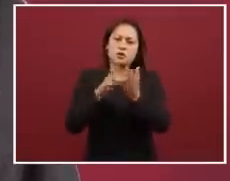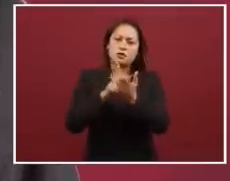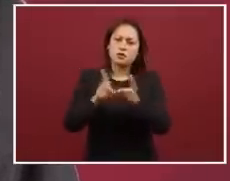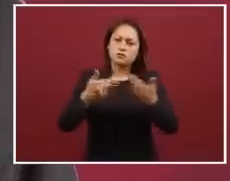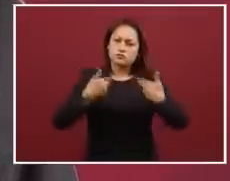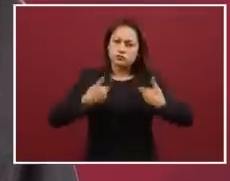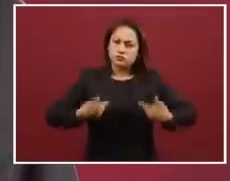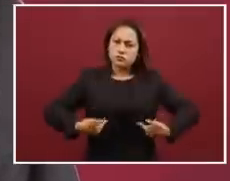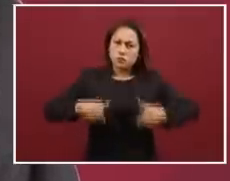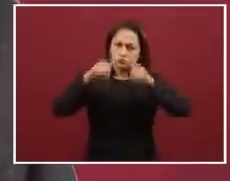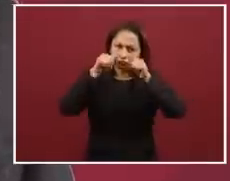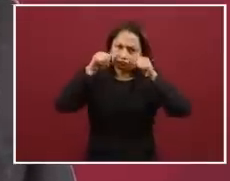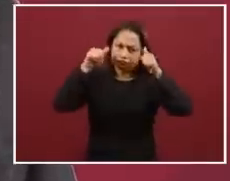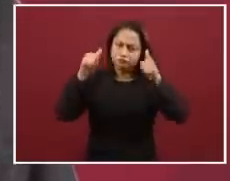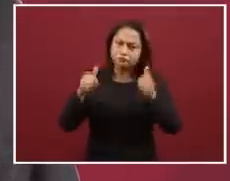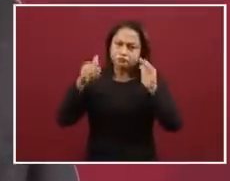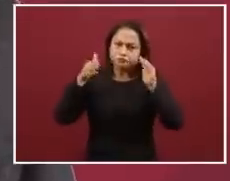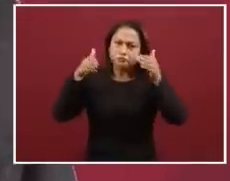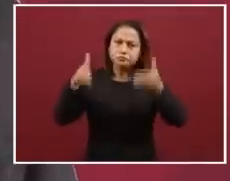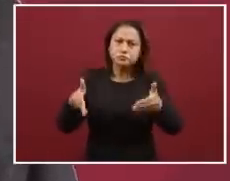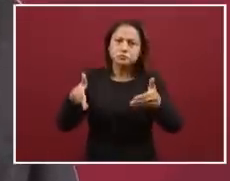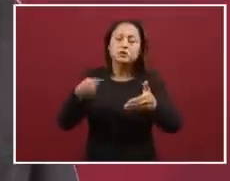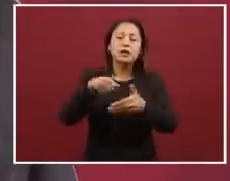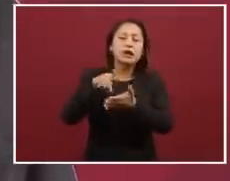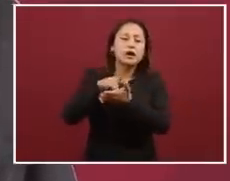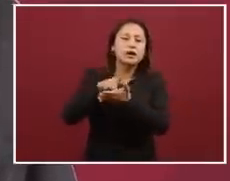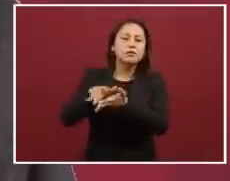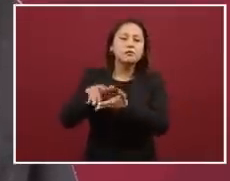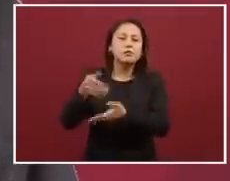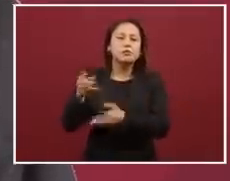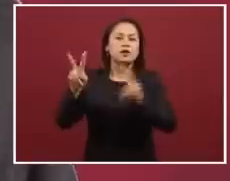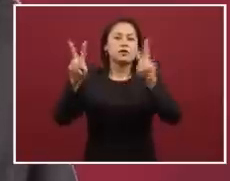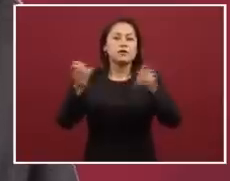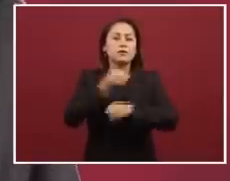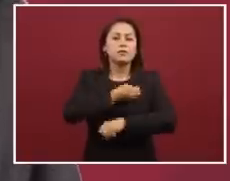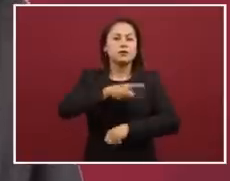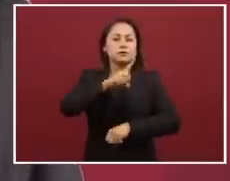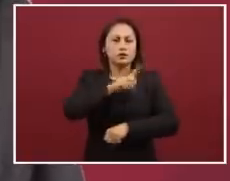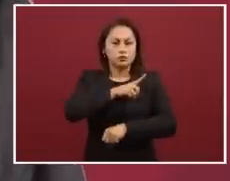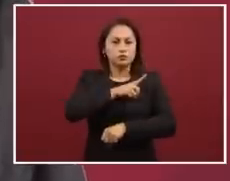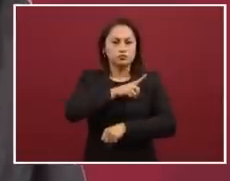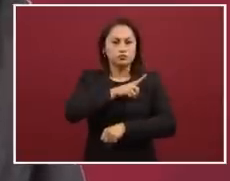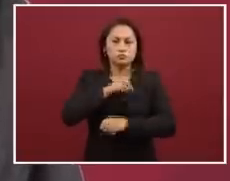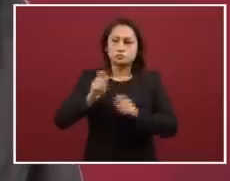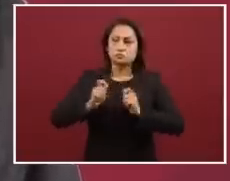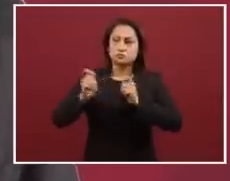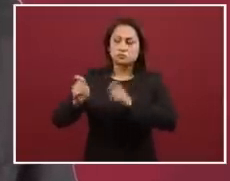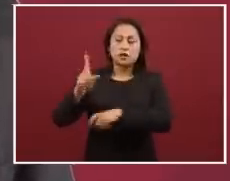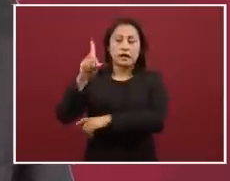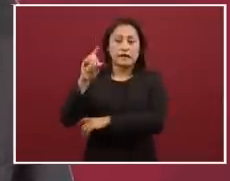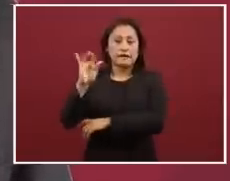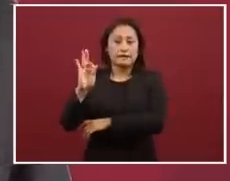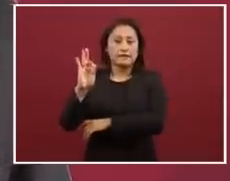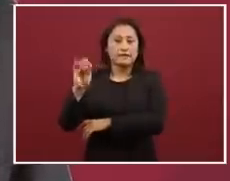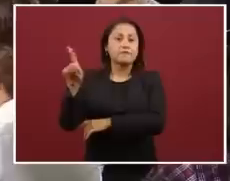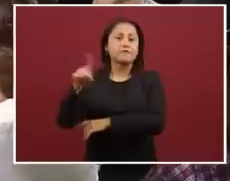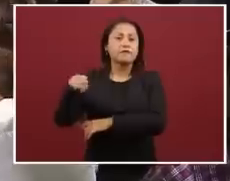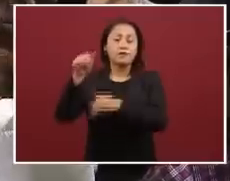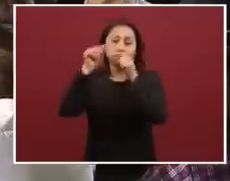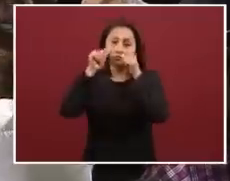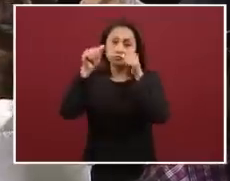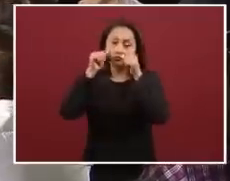y sobre todo apoyarlos con salud y que el DIF se encargue de apoyar en todo a los